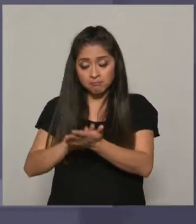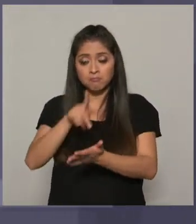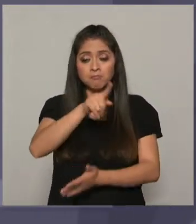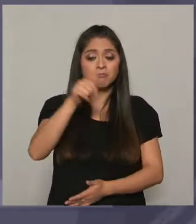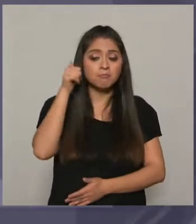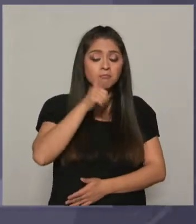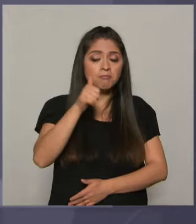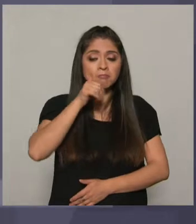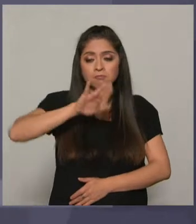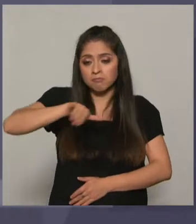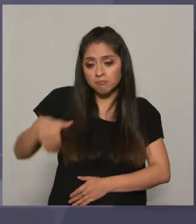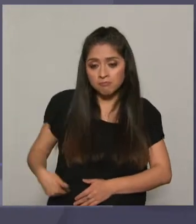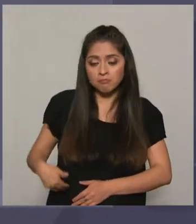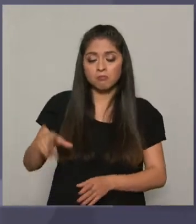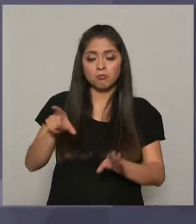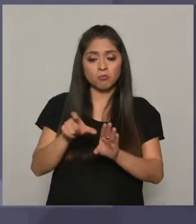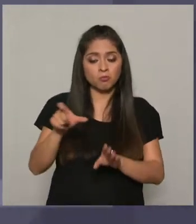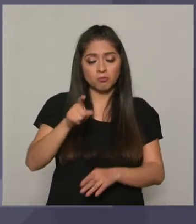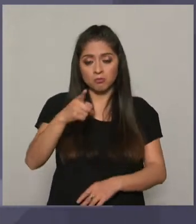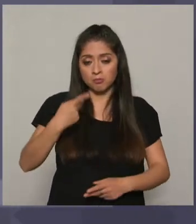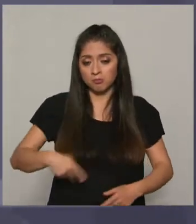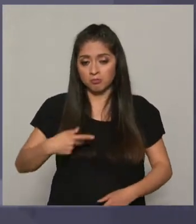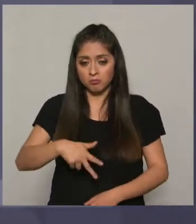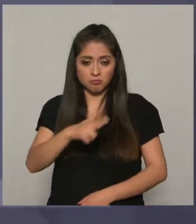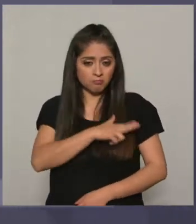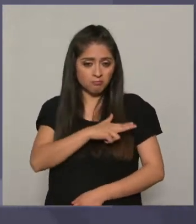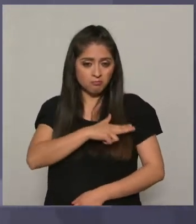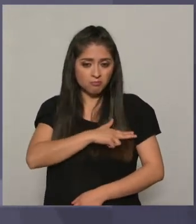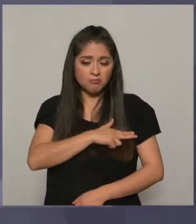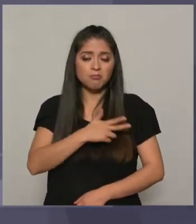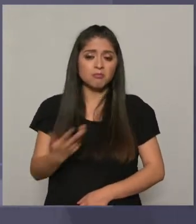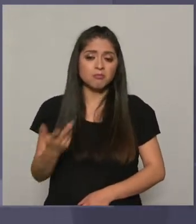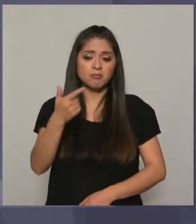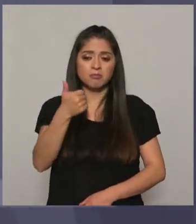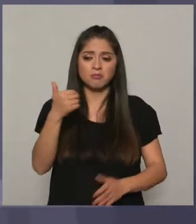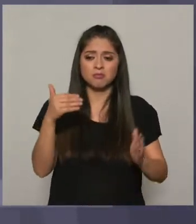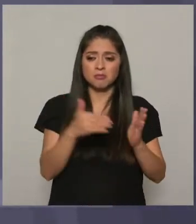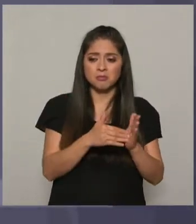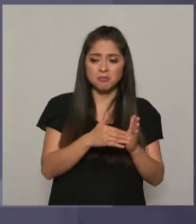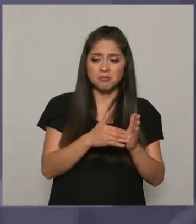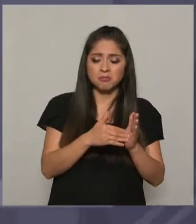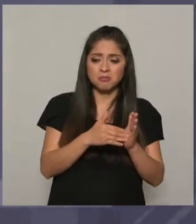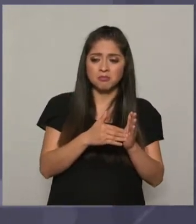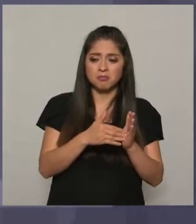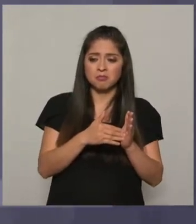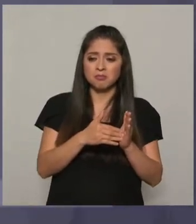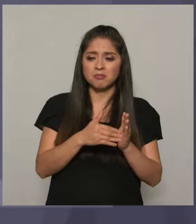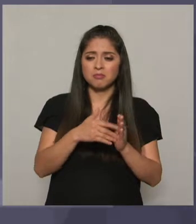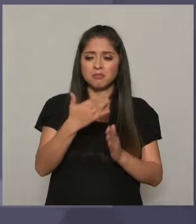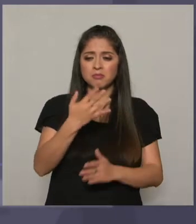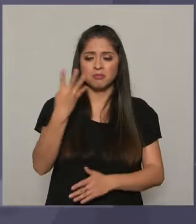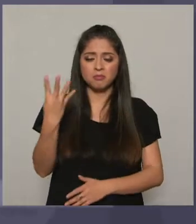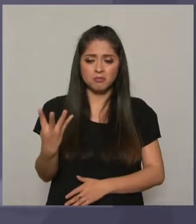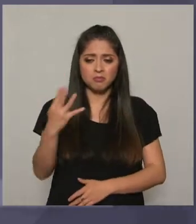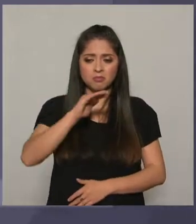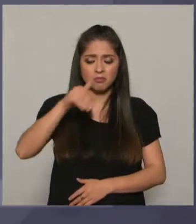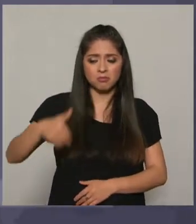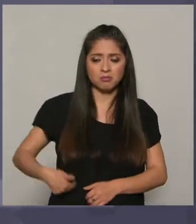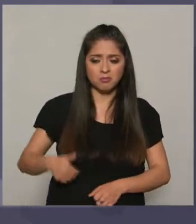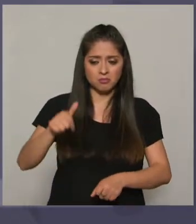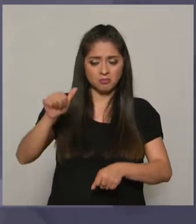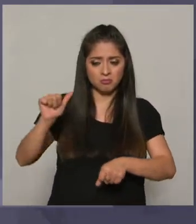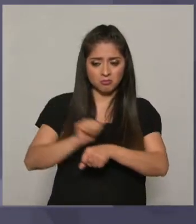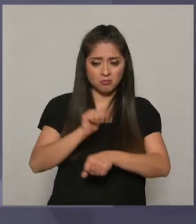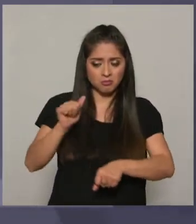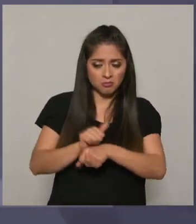accidentes, de incidentes y de lesiones, y son 6,054 los accidentes automovilísticos